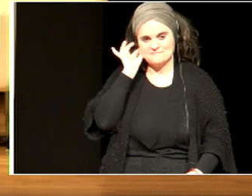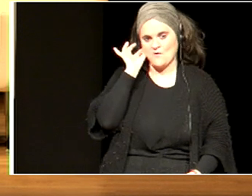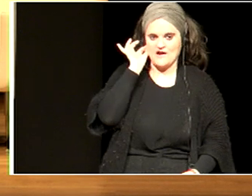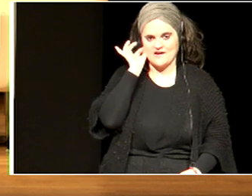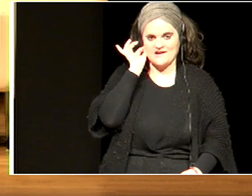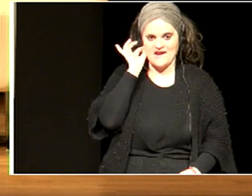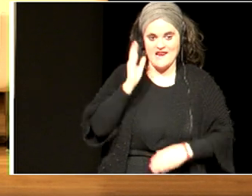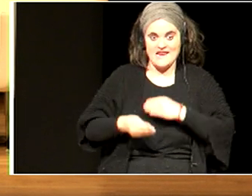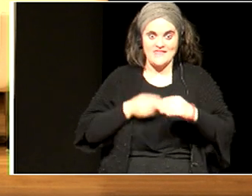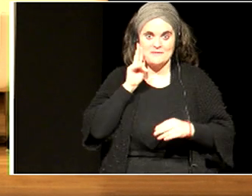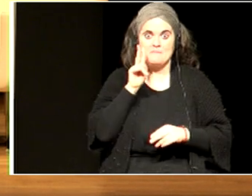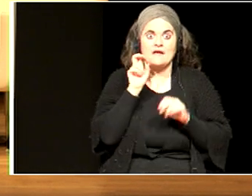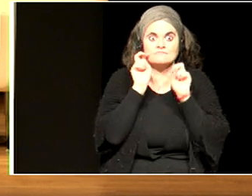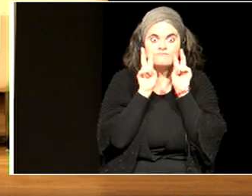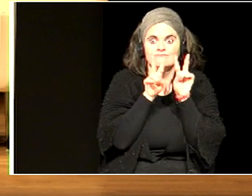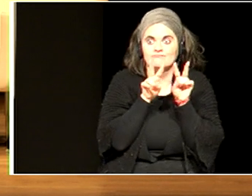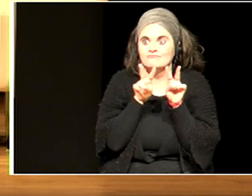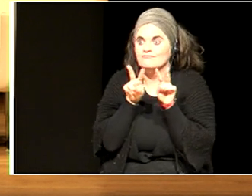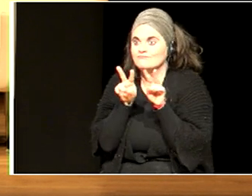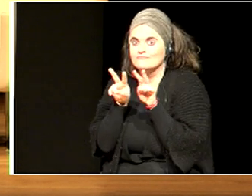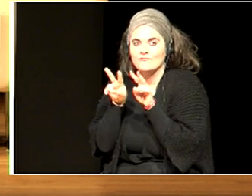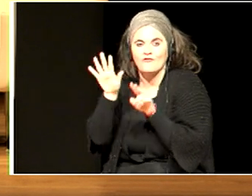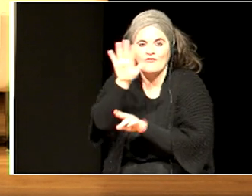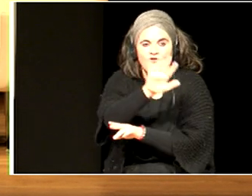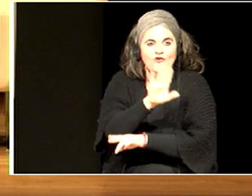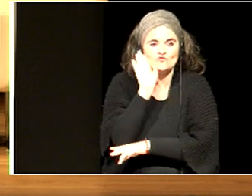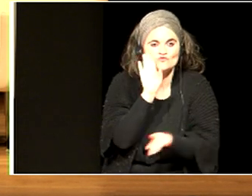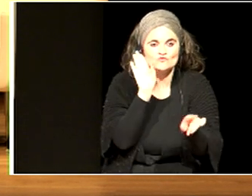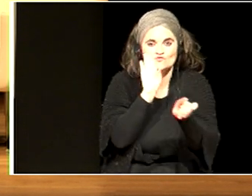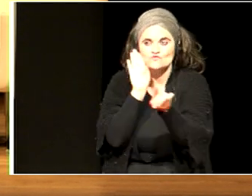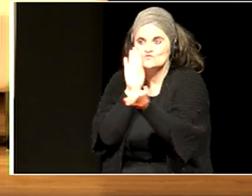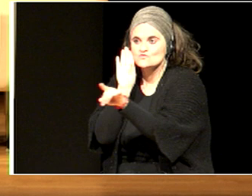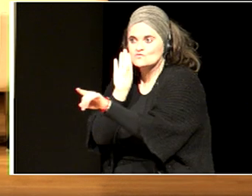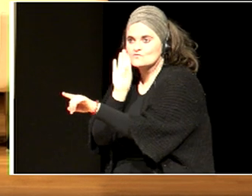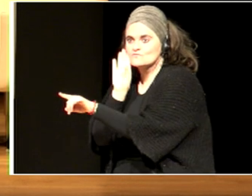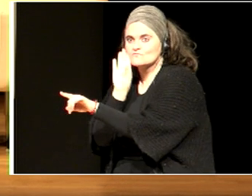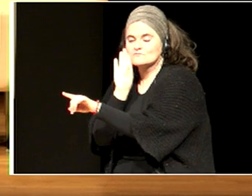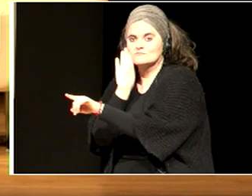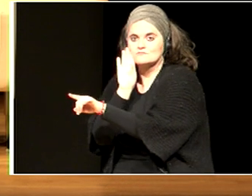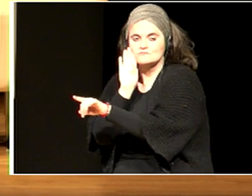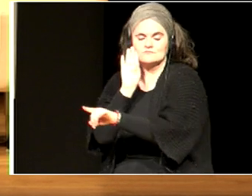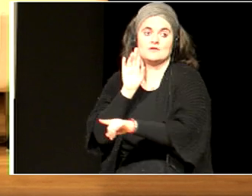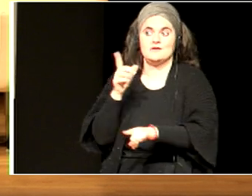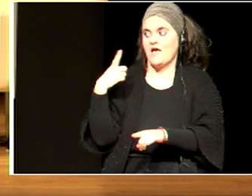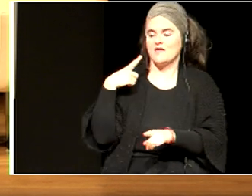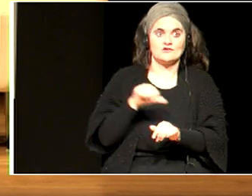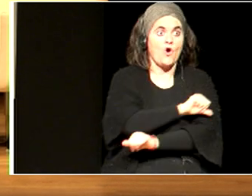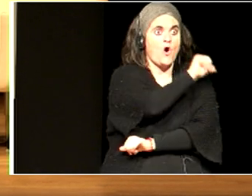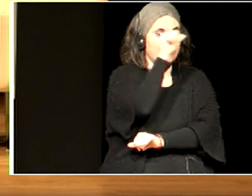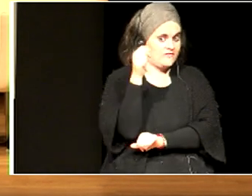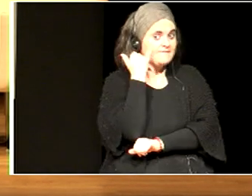le hace ver que está todo muy sucio y mirar el día que tuvo ayer la